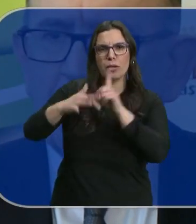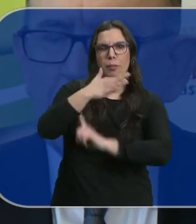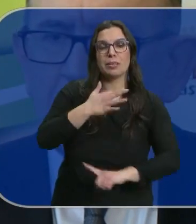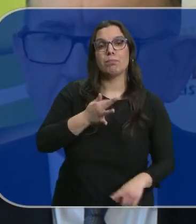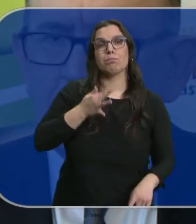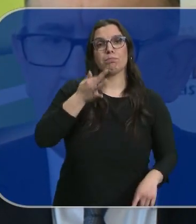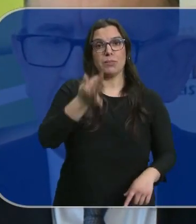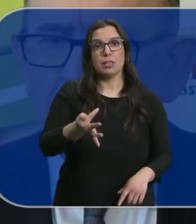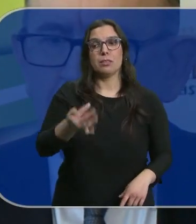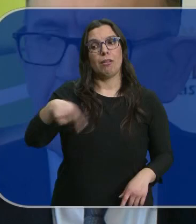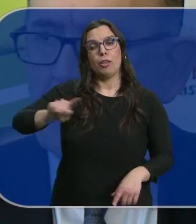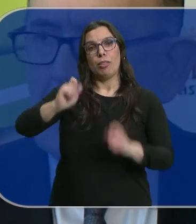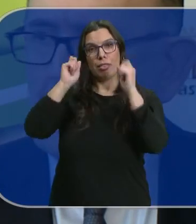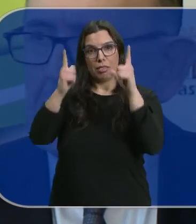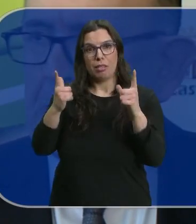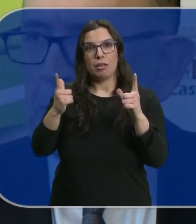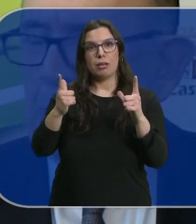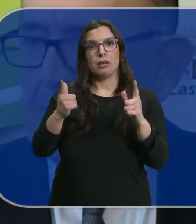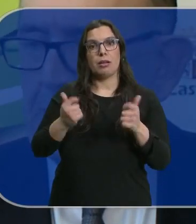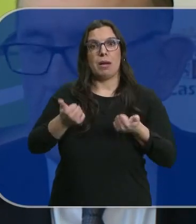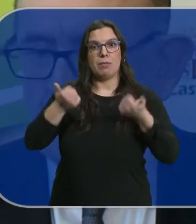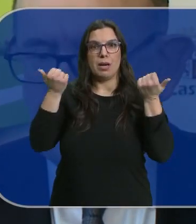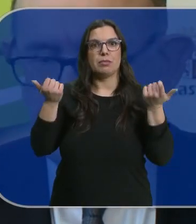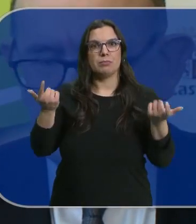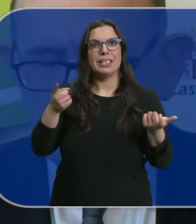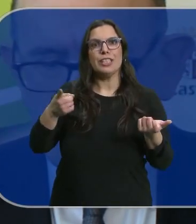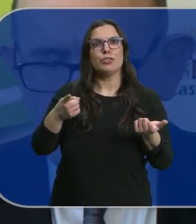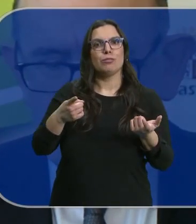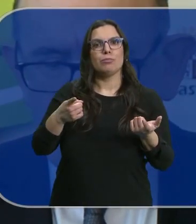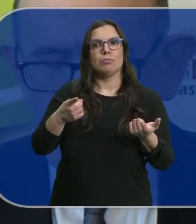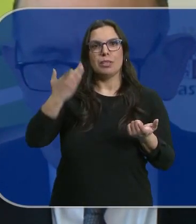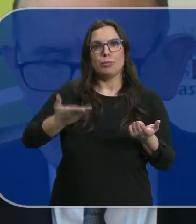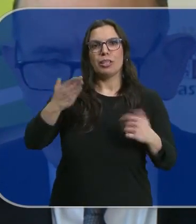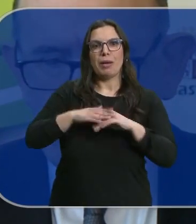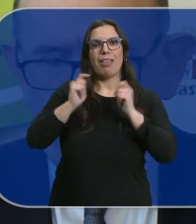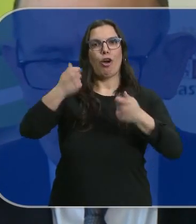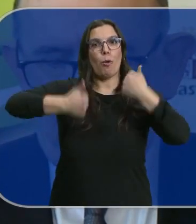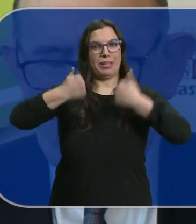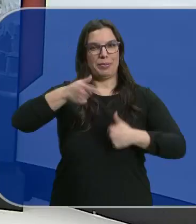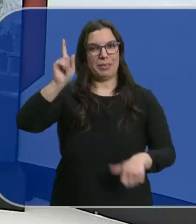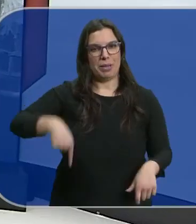pero que se dan cuenta, y cada vez más, y eso es lo que pretendemos, que eso es un factor hoy día de competitividad.